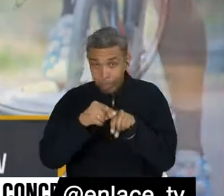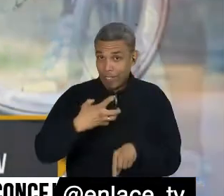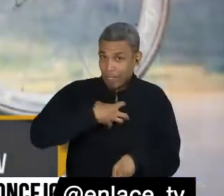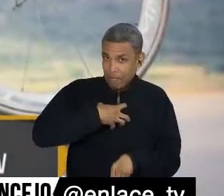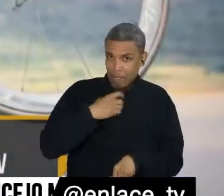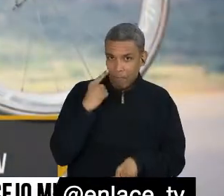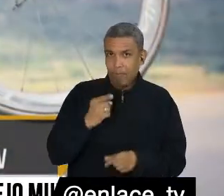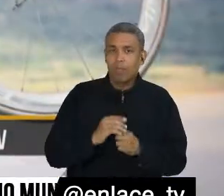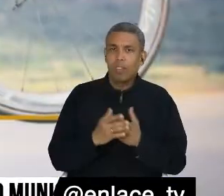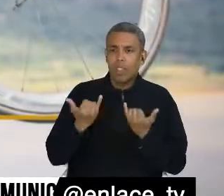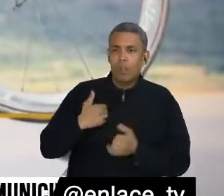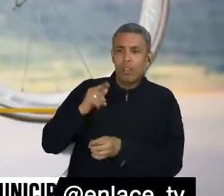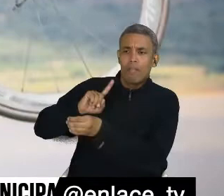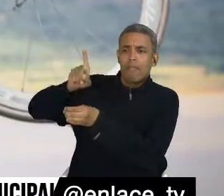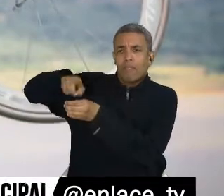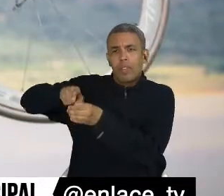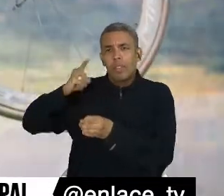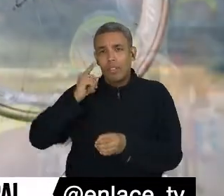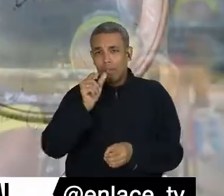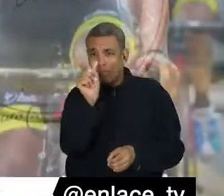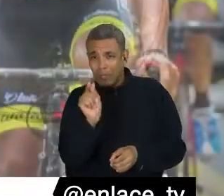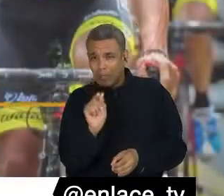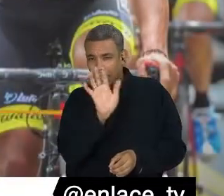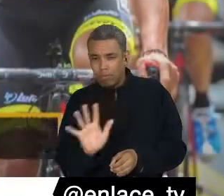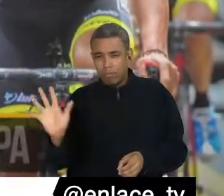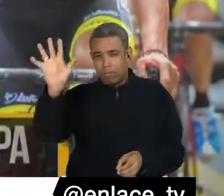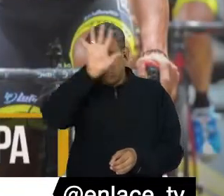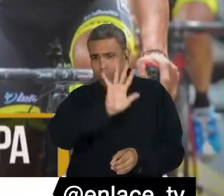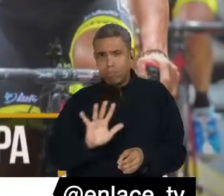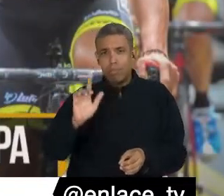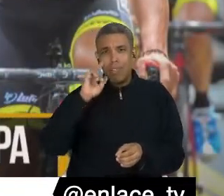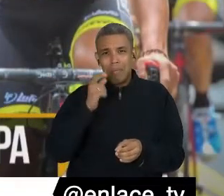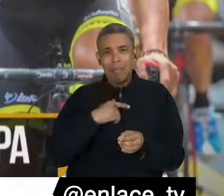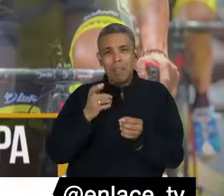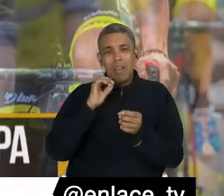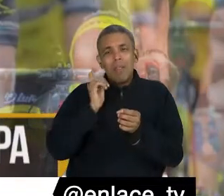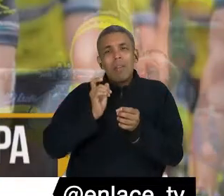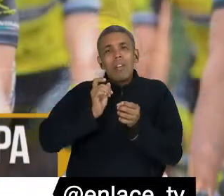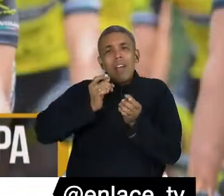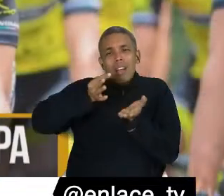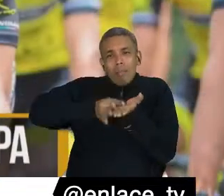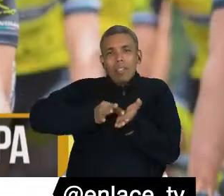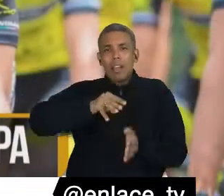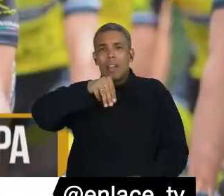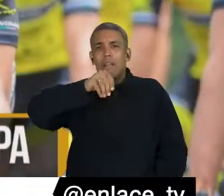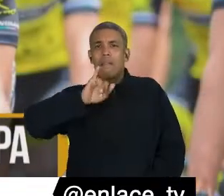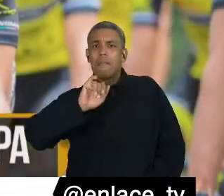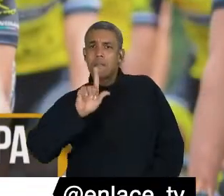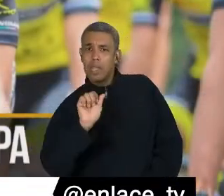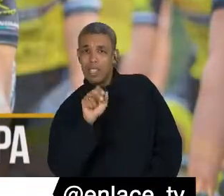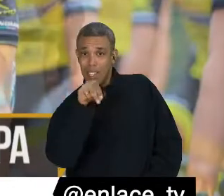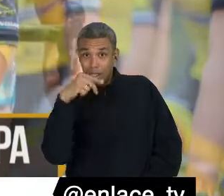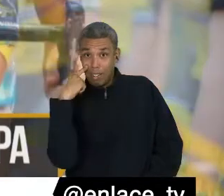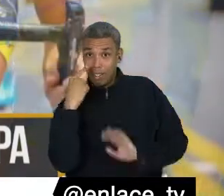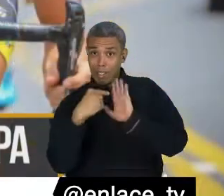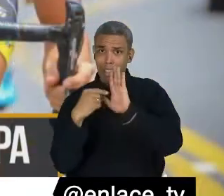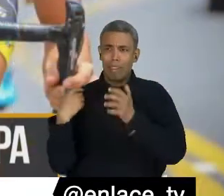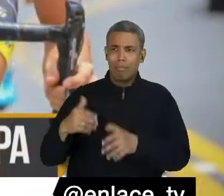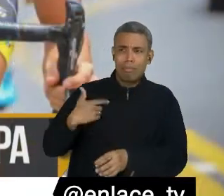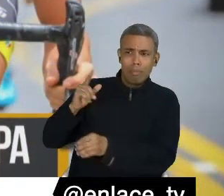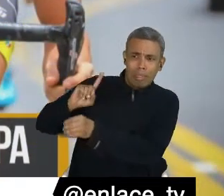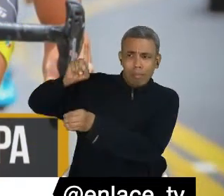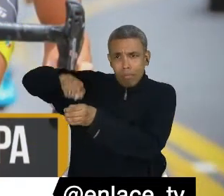Hoy llegó a Milán, cargado de ilusiones y lleno de expectativas por dejar en lo más alto el nombre de Barranca Bermeja en un calendario intenso de